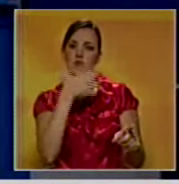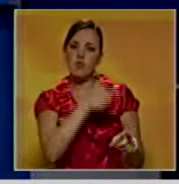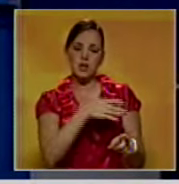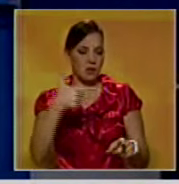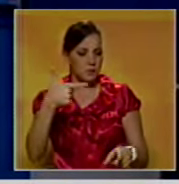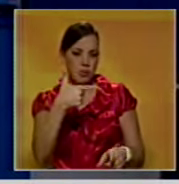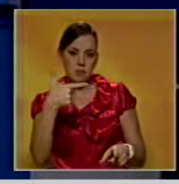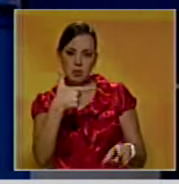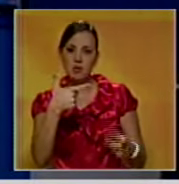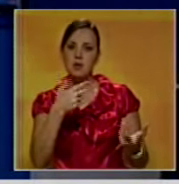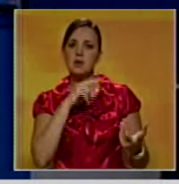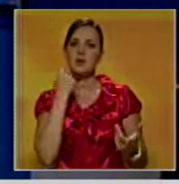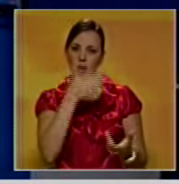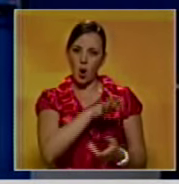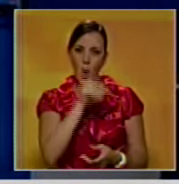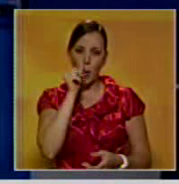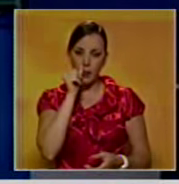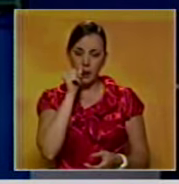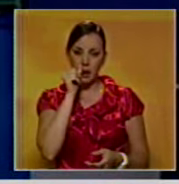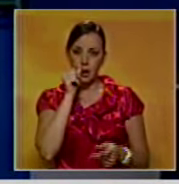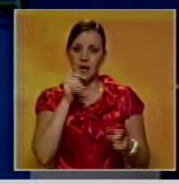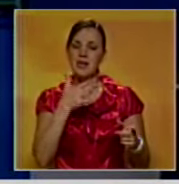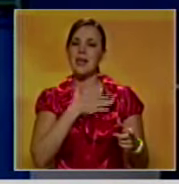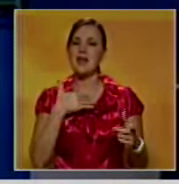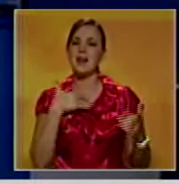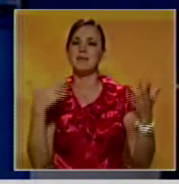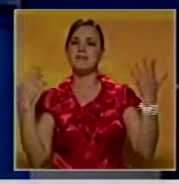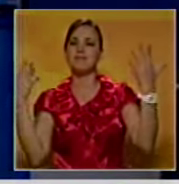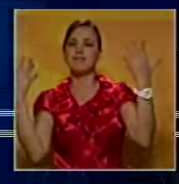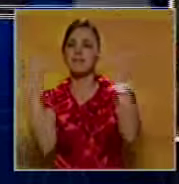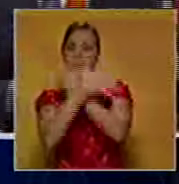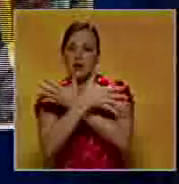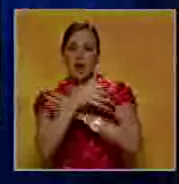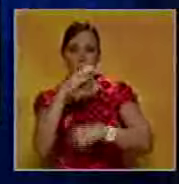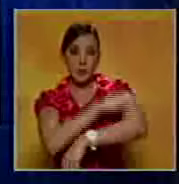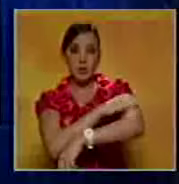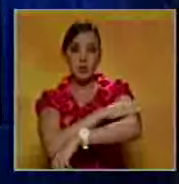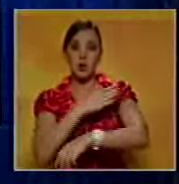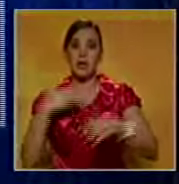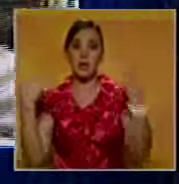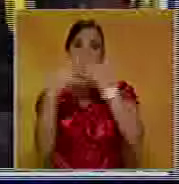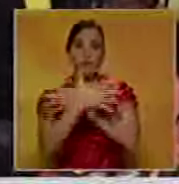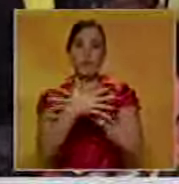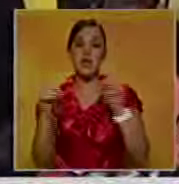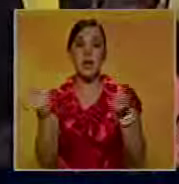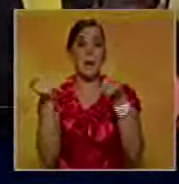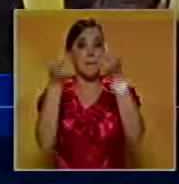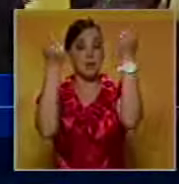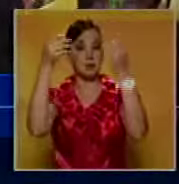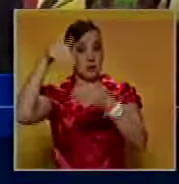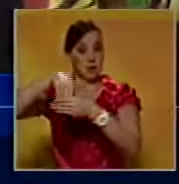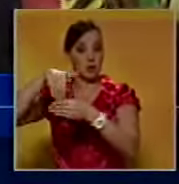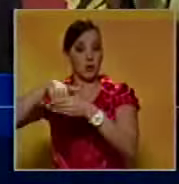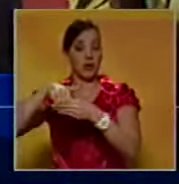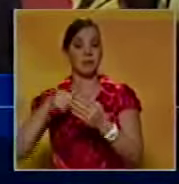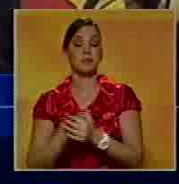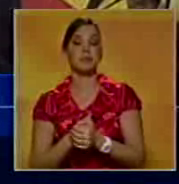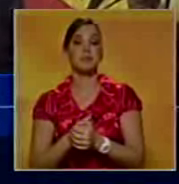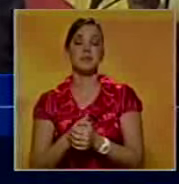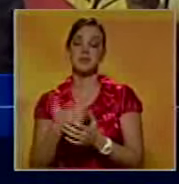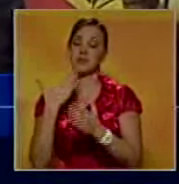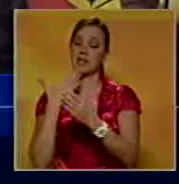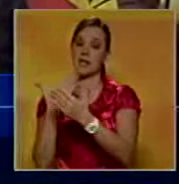la campaña electoral rumbo a las parlamentarias. Manuel Covela nos amplía. Así es, gracias por este contacto. Freddy